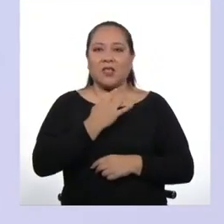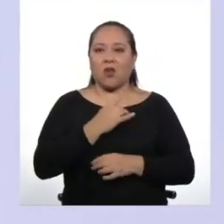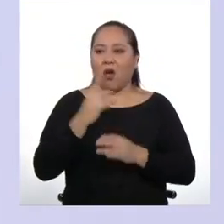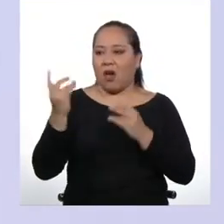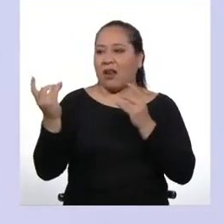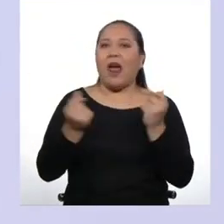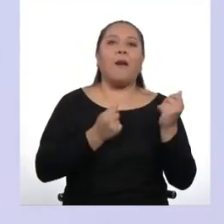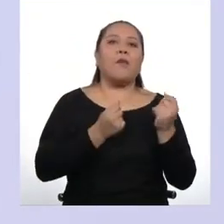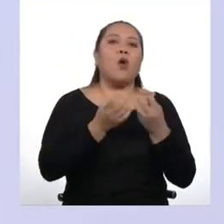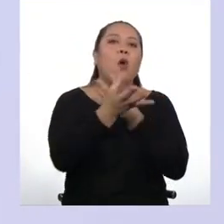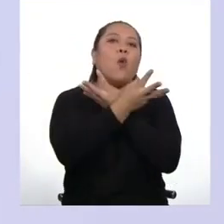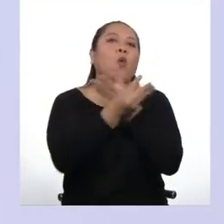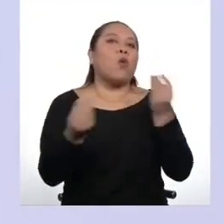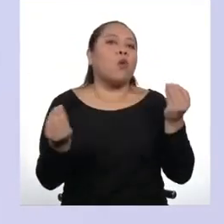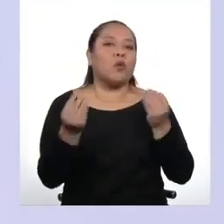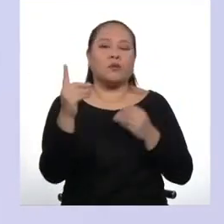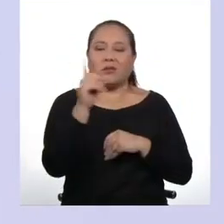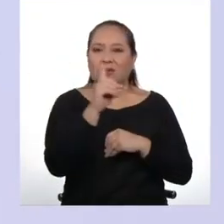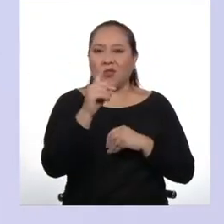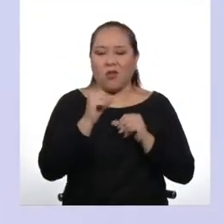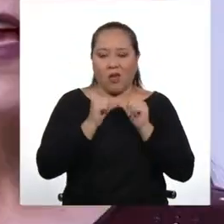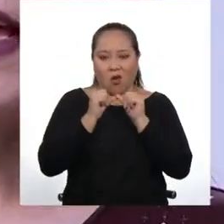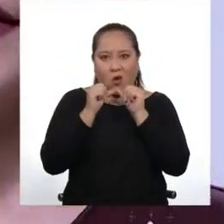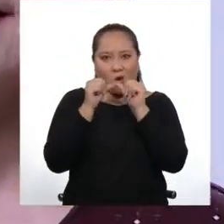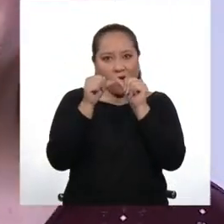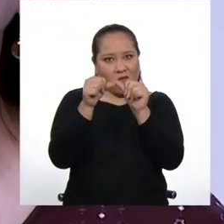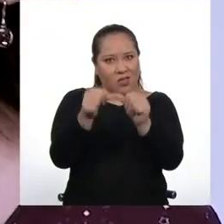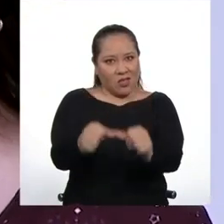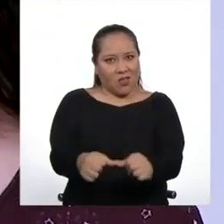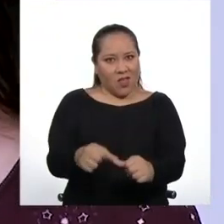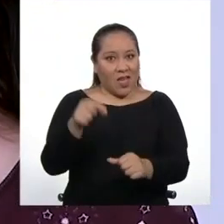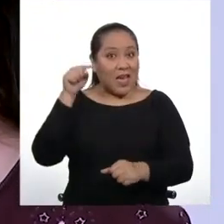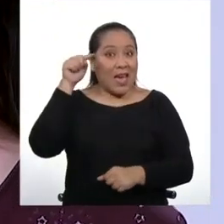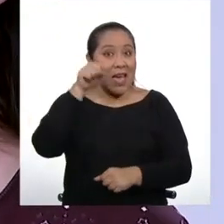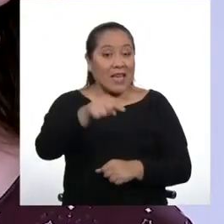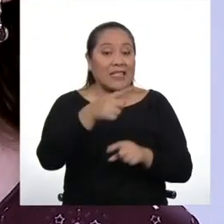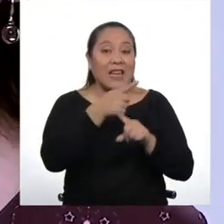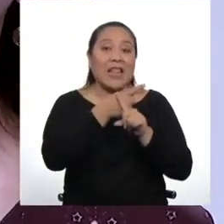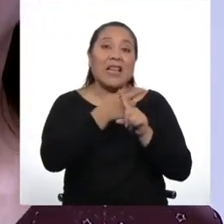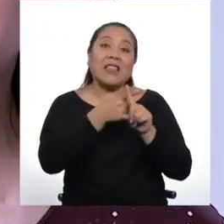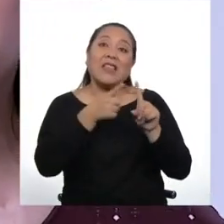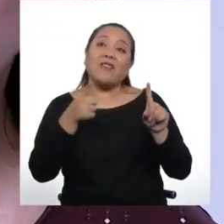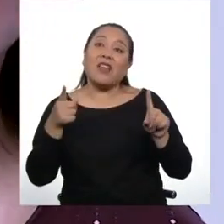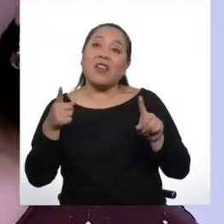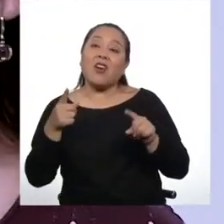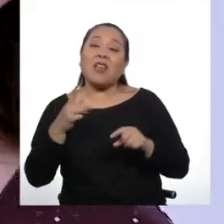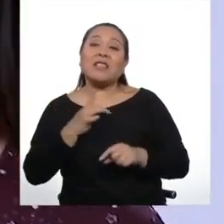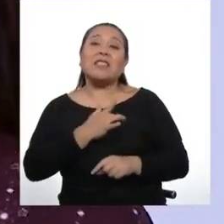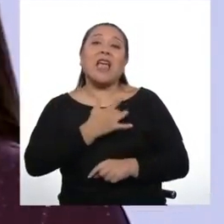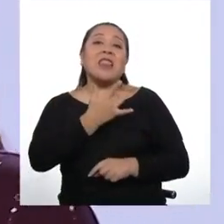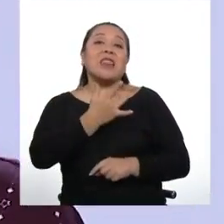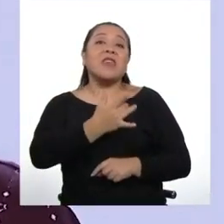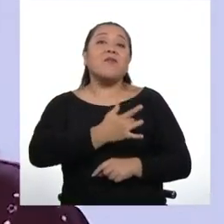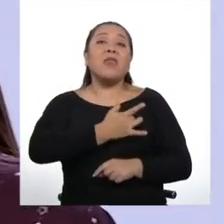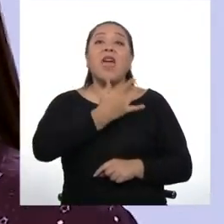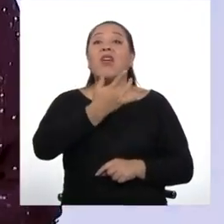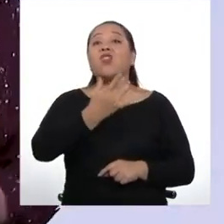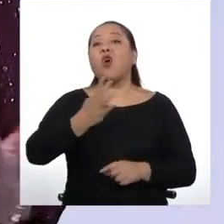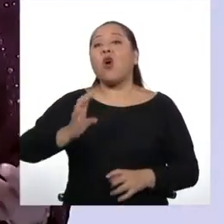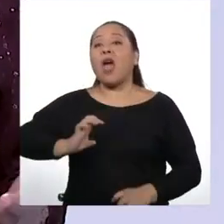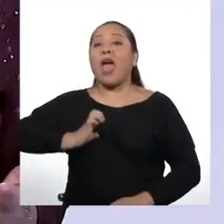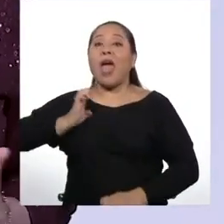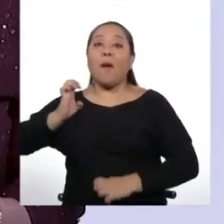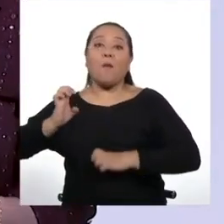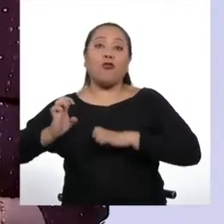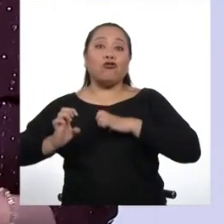pase rápido, sino que dura mucho tiempo. Esa es la diferencia entre sentimiento y emoción.